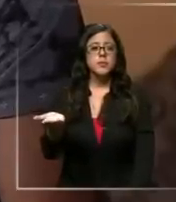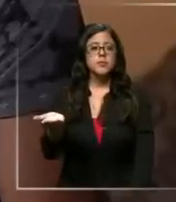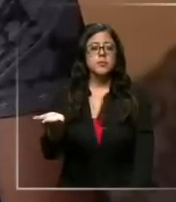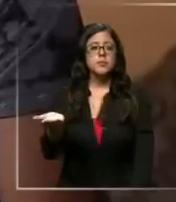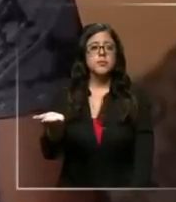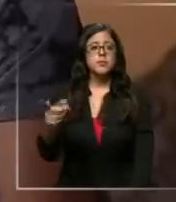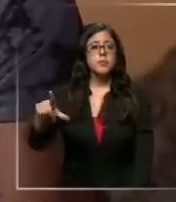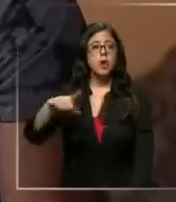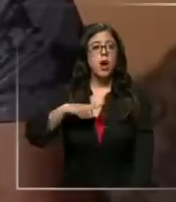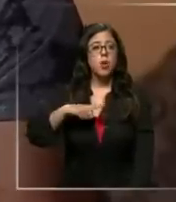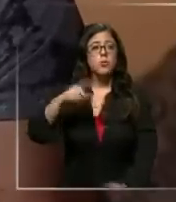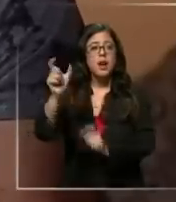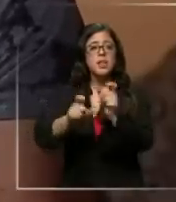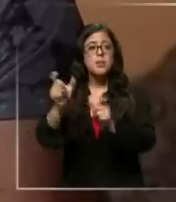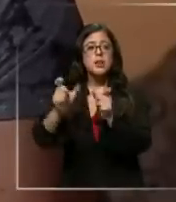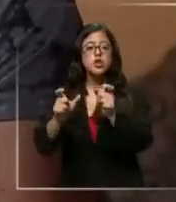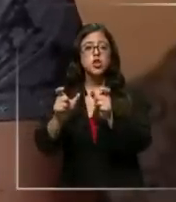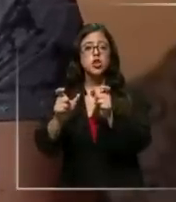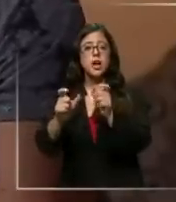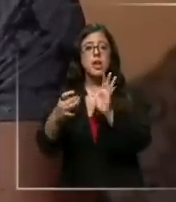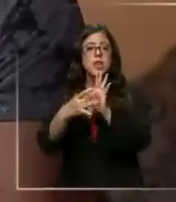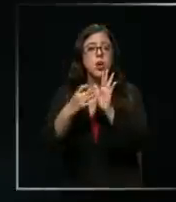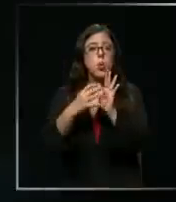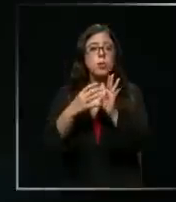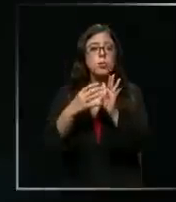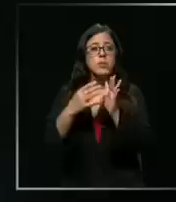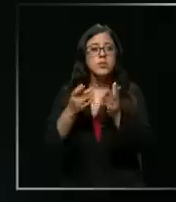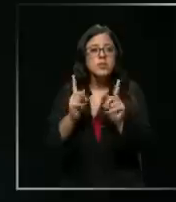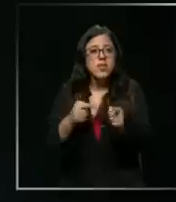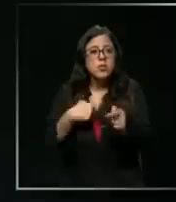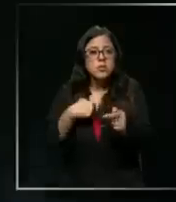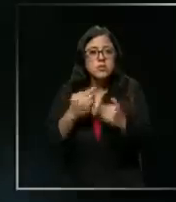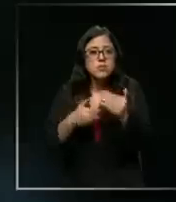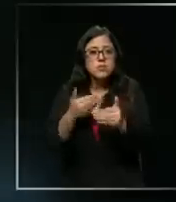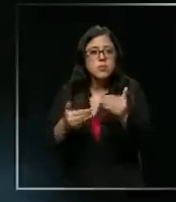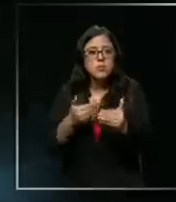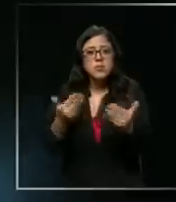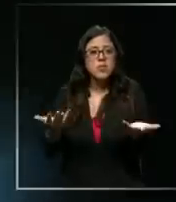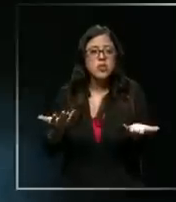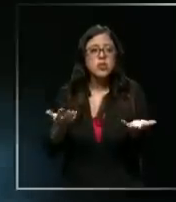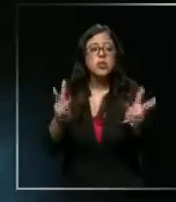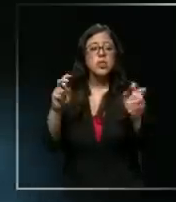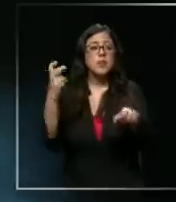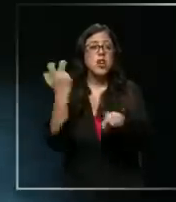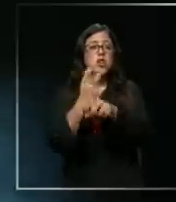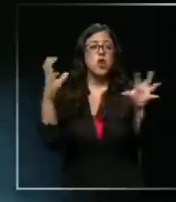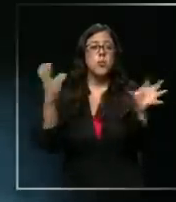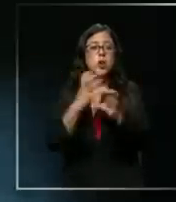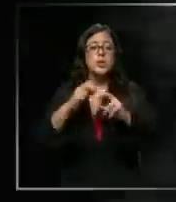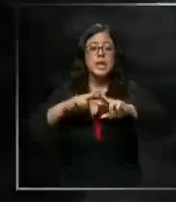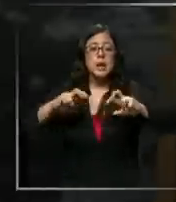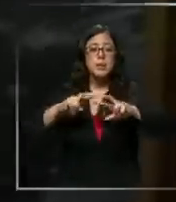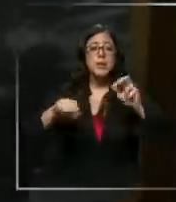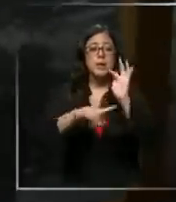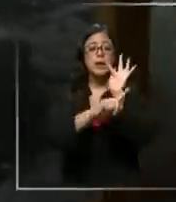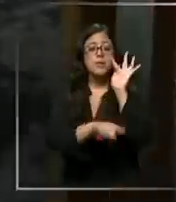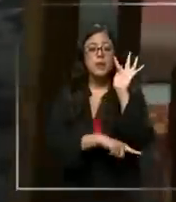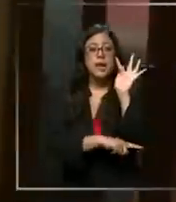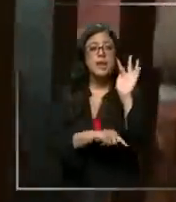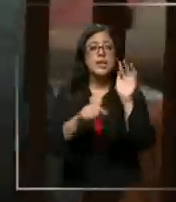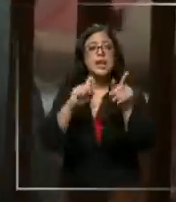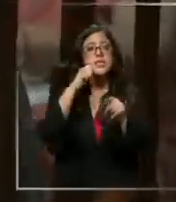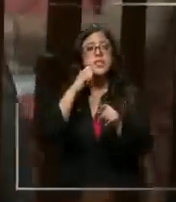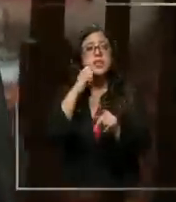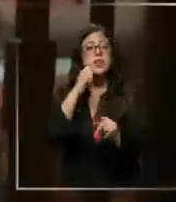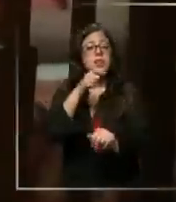que por la culpa de los delincuentes uno tiene que pasar todo este proceso el robo con violencia que Investiga la fiscalía lo